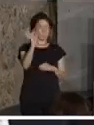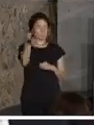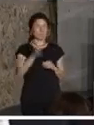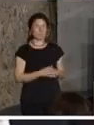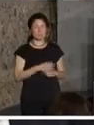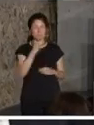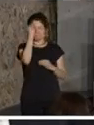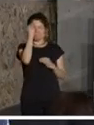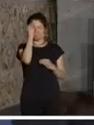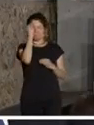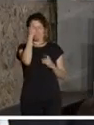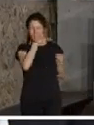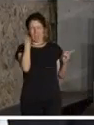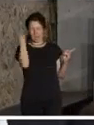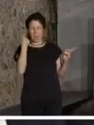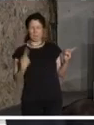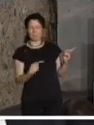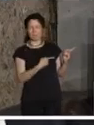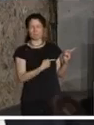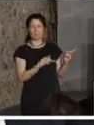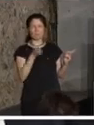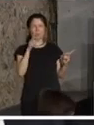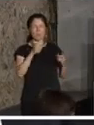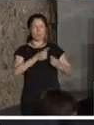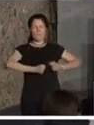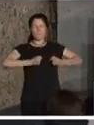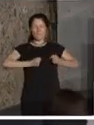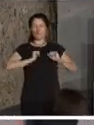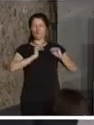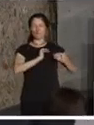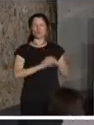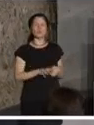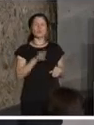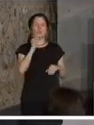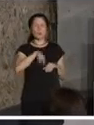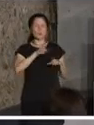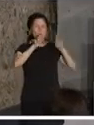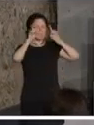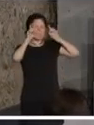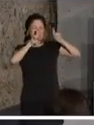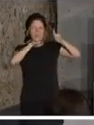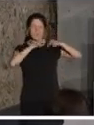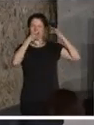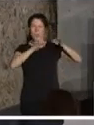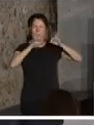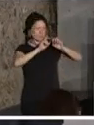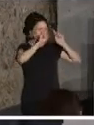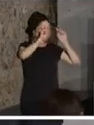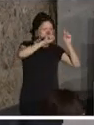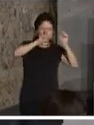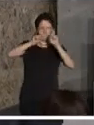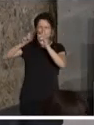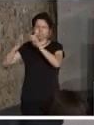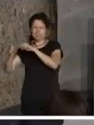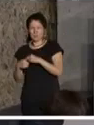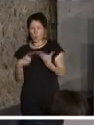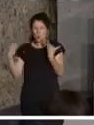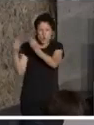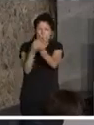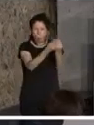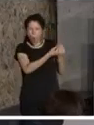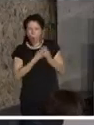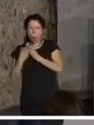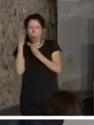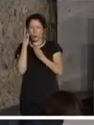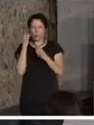verdad pensamos en ella y pensamos en su fortaleza y en esa enseñanza que siempre nos ha inculcado de que juntas